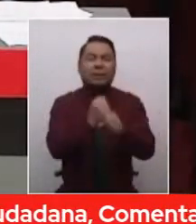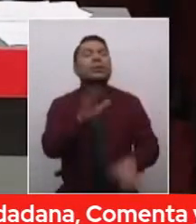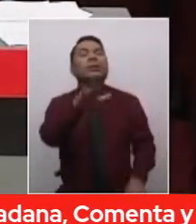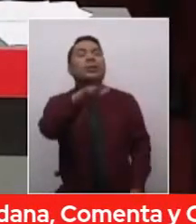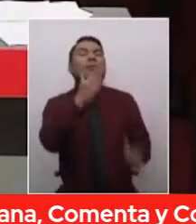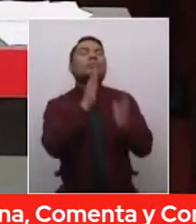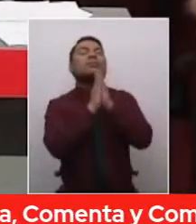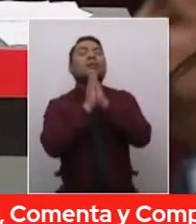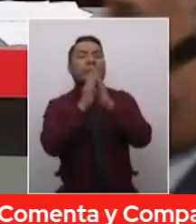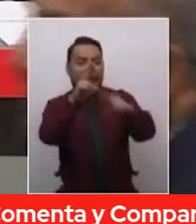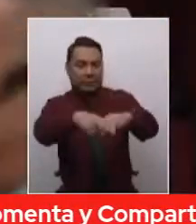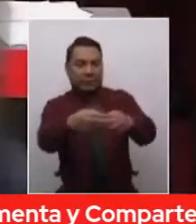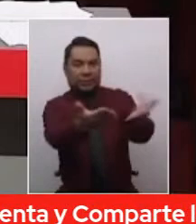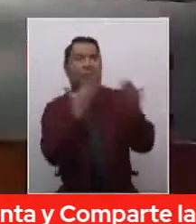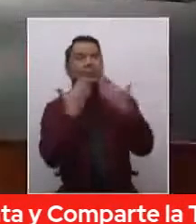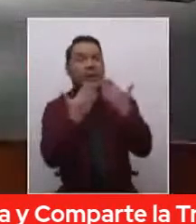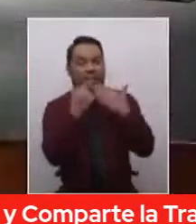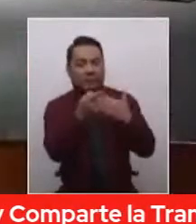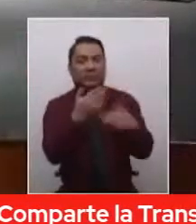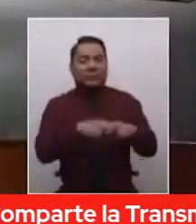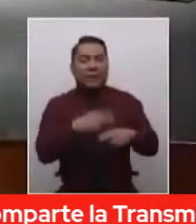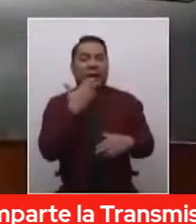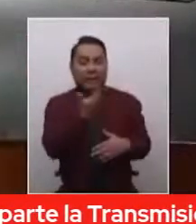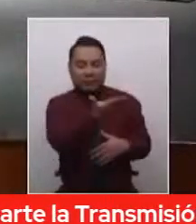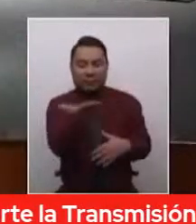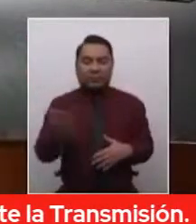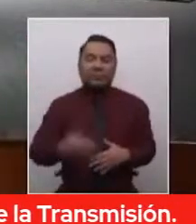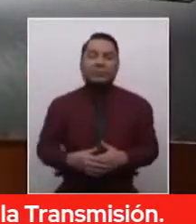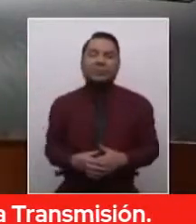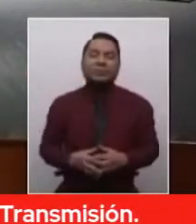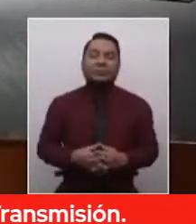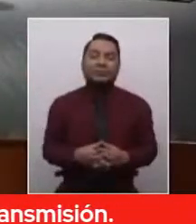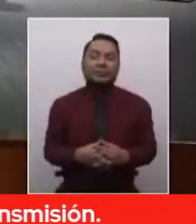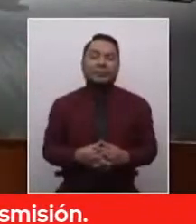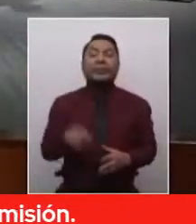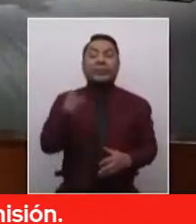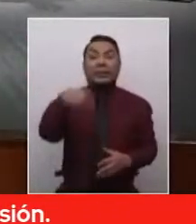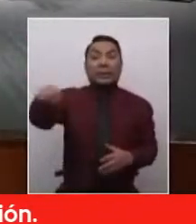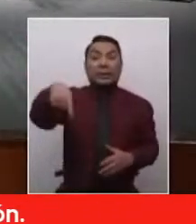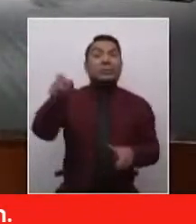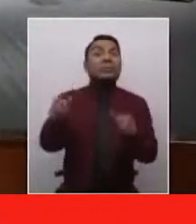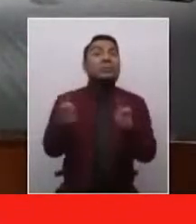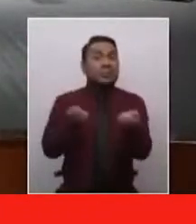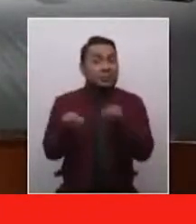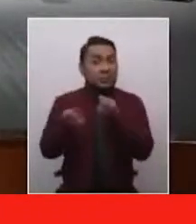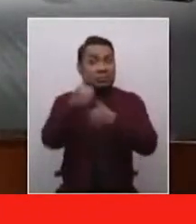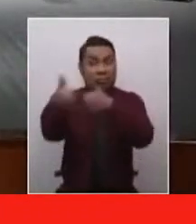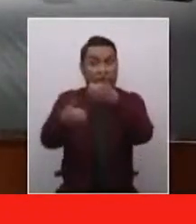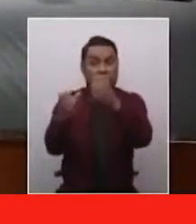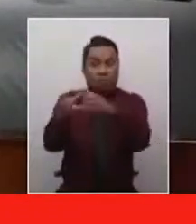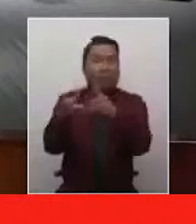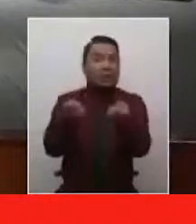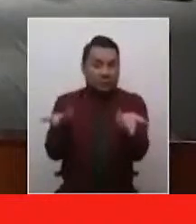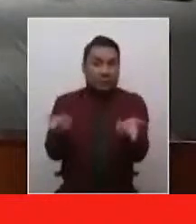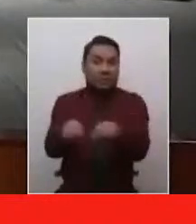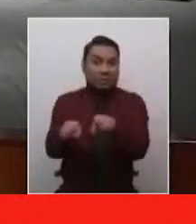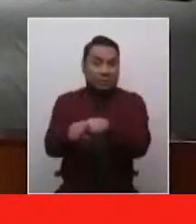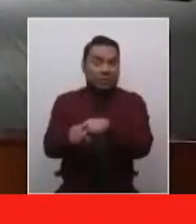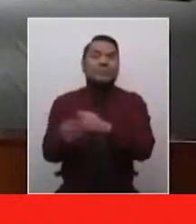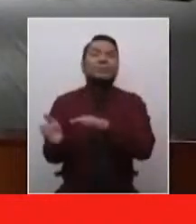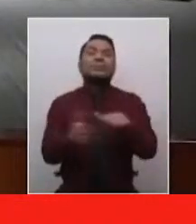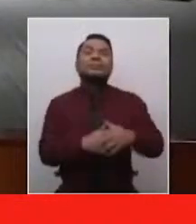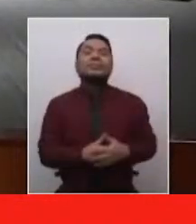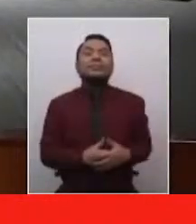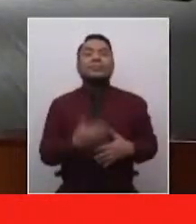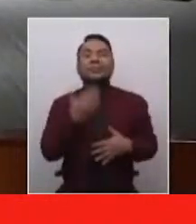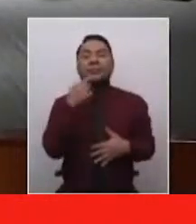Candidato, tome asiento. Nos interesa saber quiénes están en su lista, porque ellos también van a gobernar Lima. Vamos con el siguiente